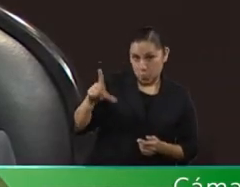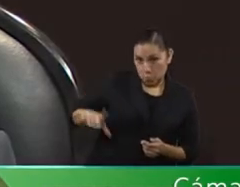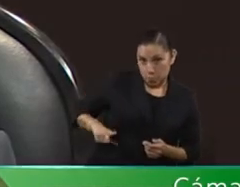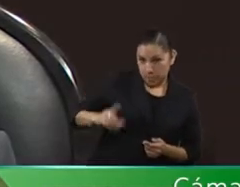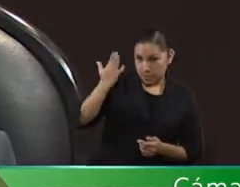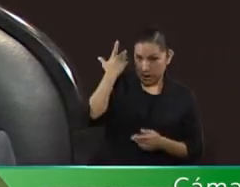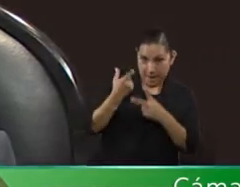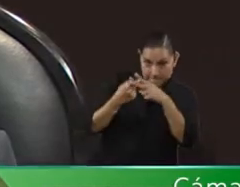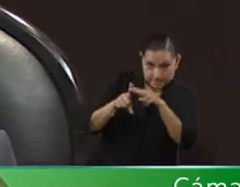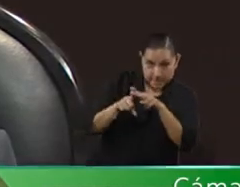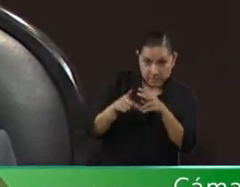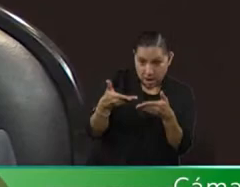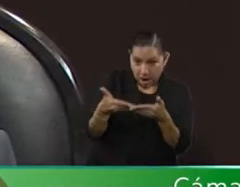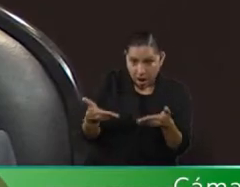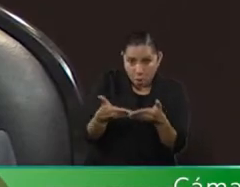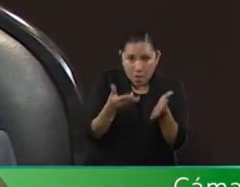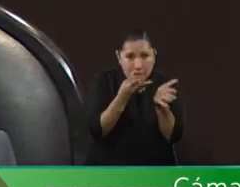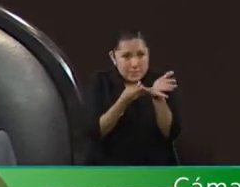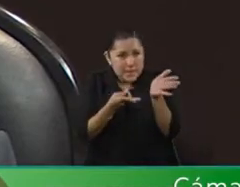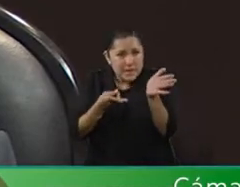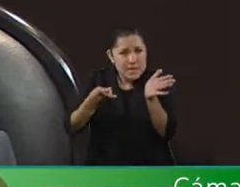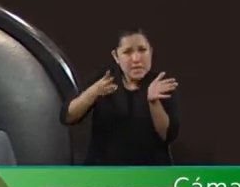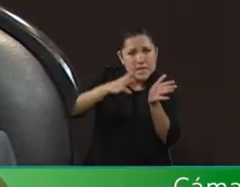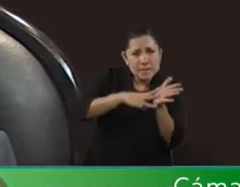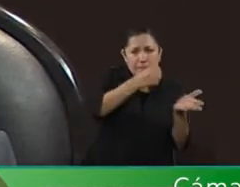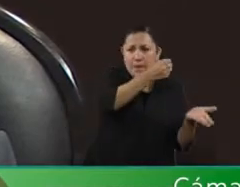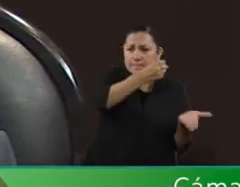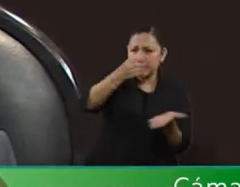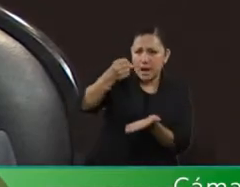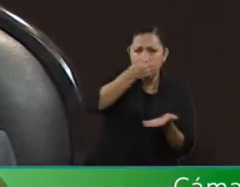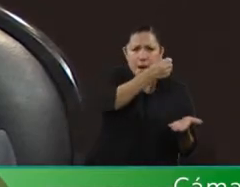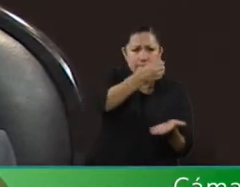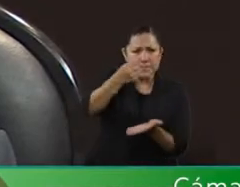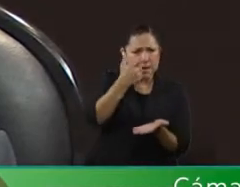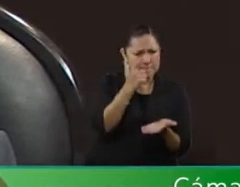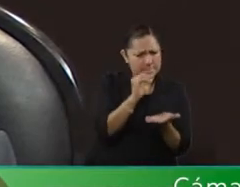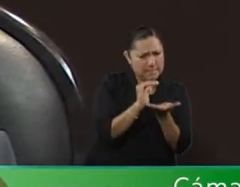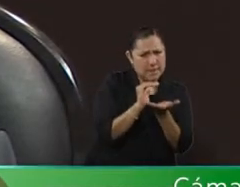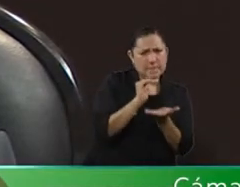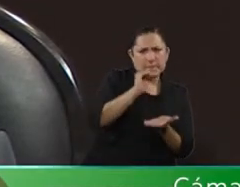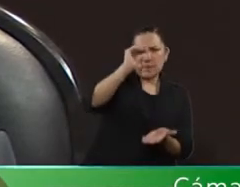actual gobierno. Lo alarmante es que eso no ha sido